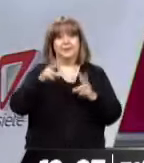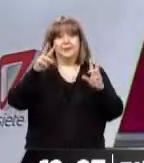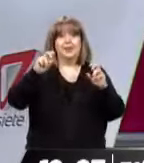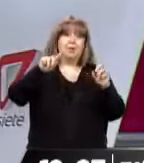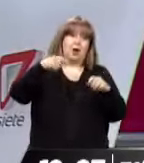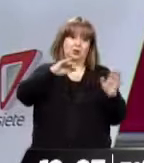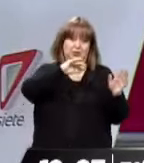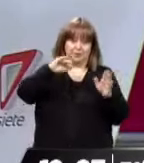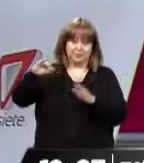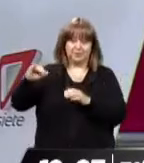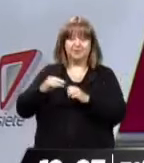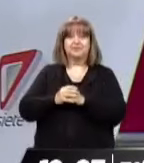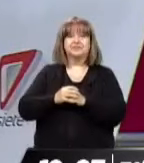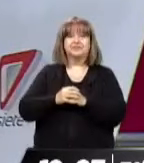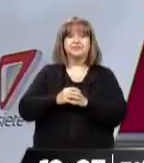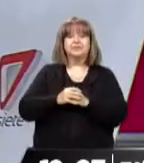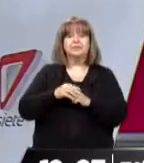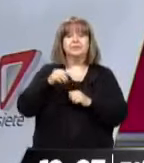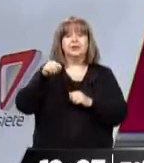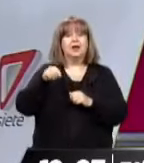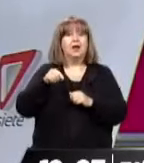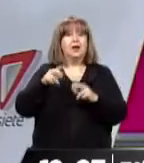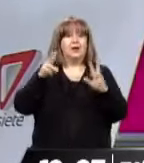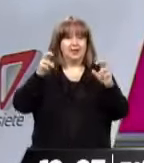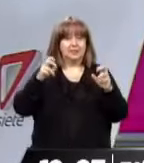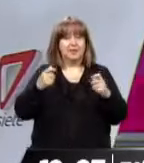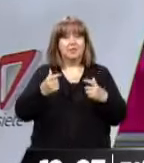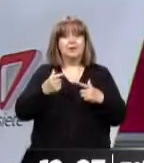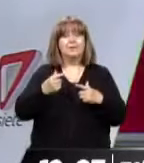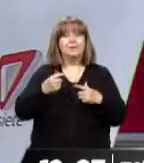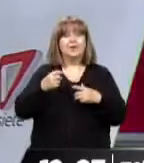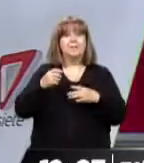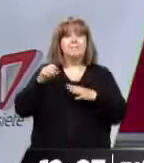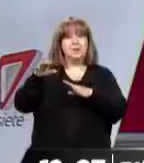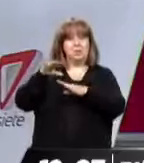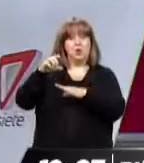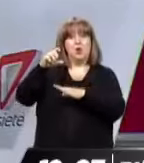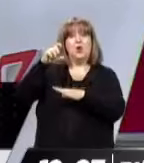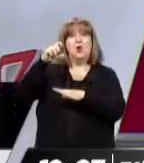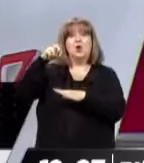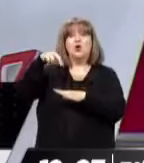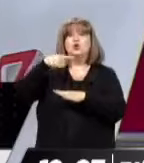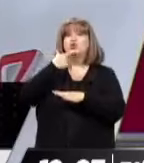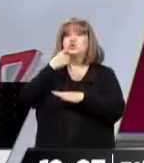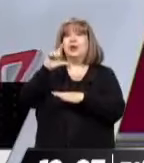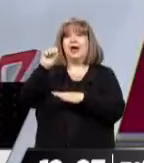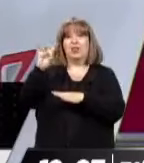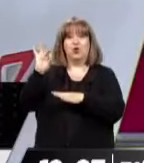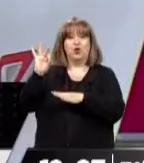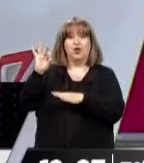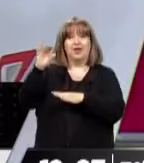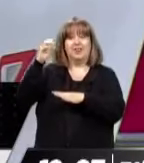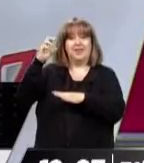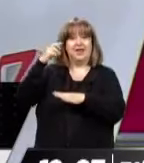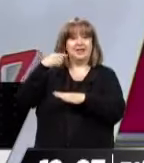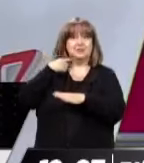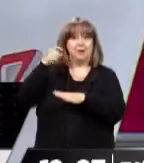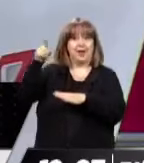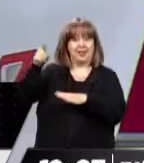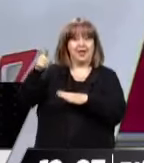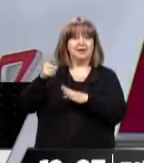Sí vamos a cambiar de tema porque vamos a hacer referencia al consulado de España que a partir del primero de marzo va a otorgar